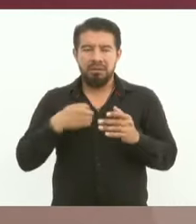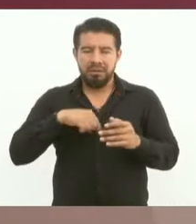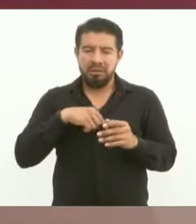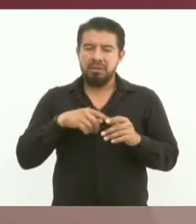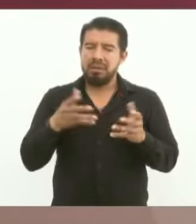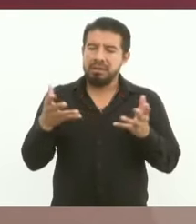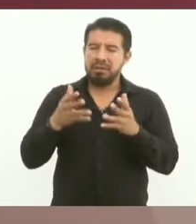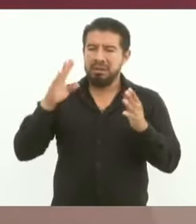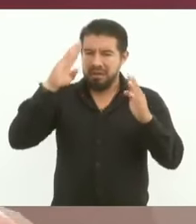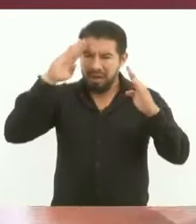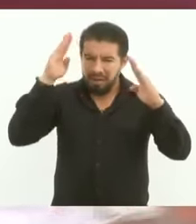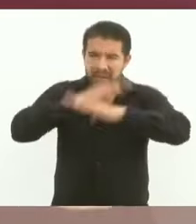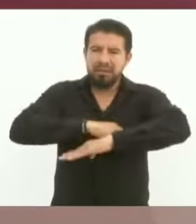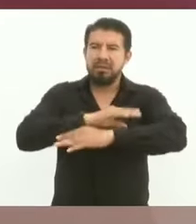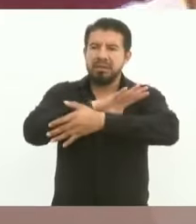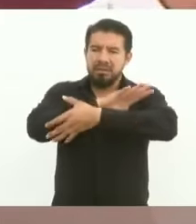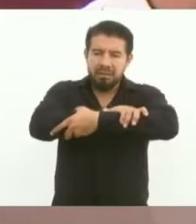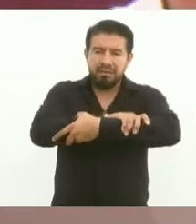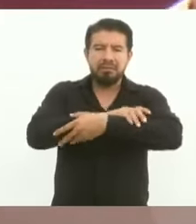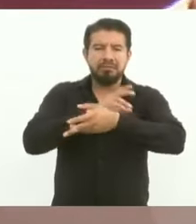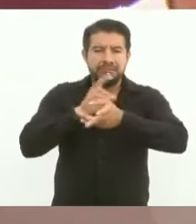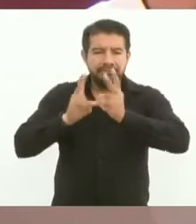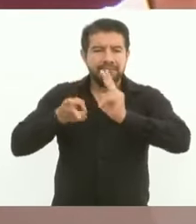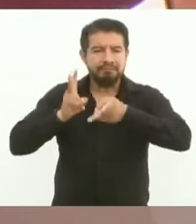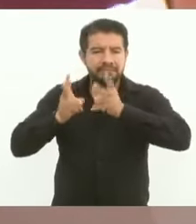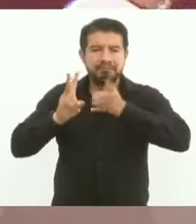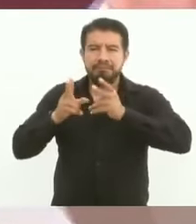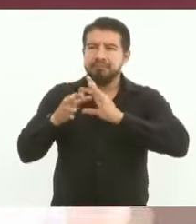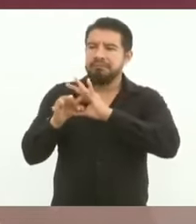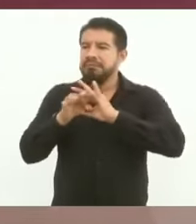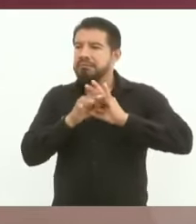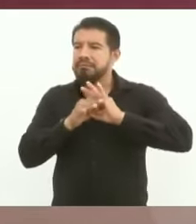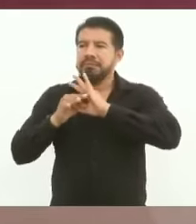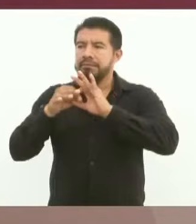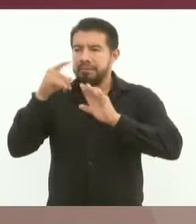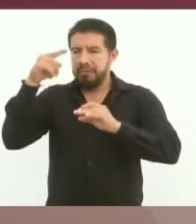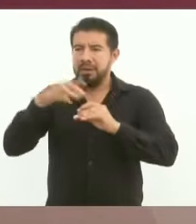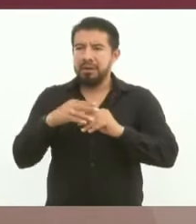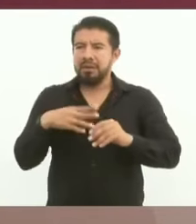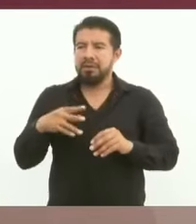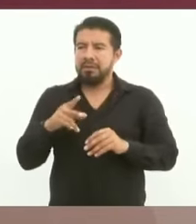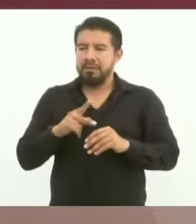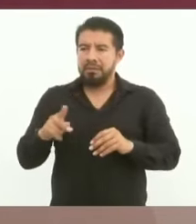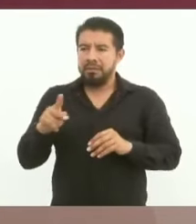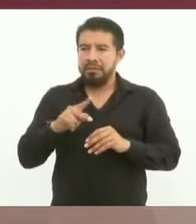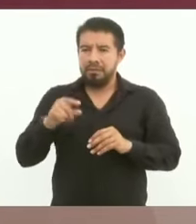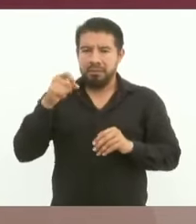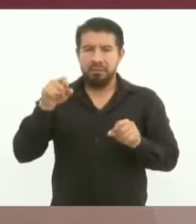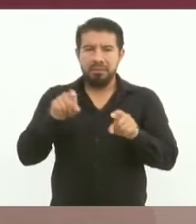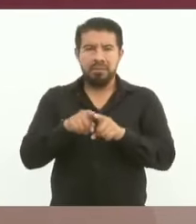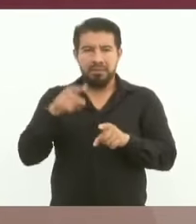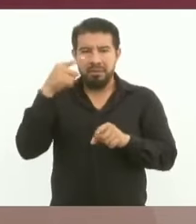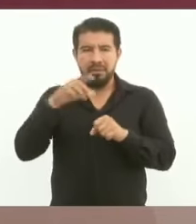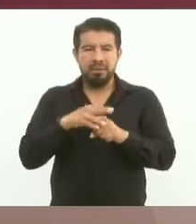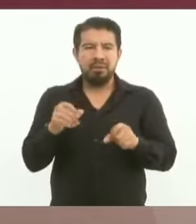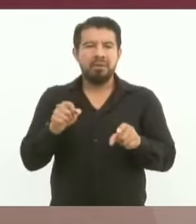Concordia. Entonces tenemos que buscar la unidad de nuestro pueblo, la gente mayor, hay